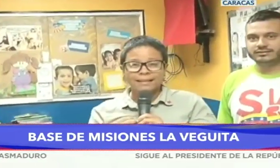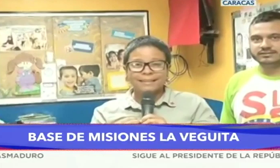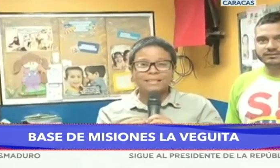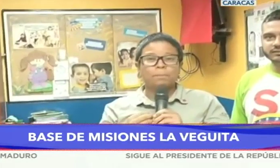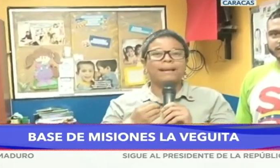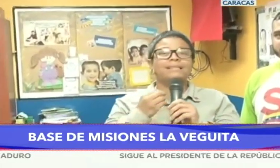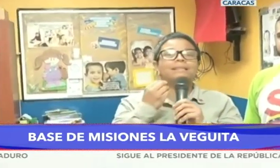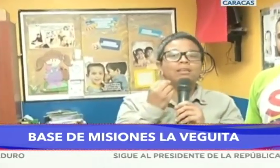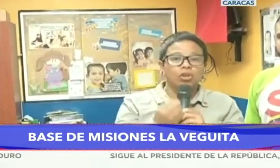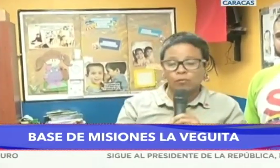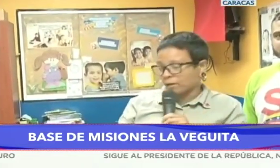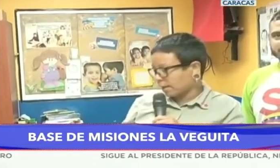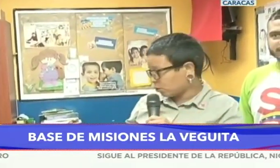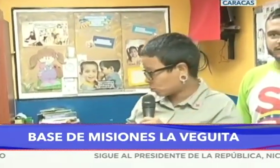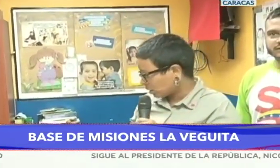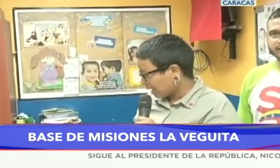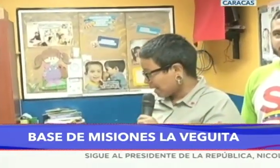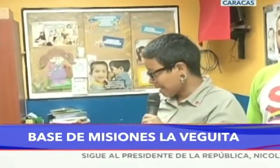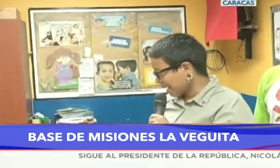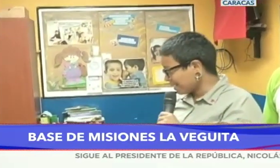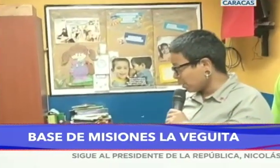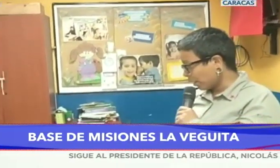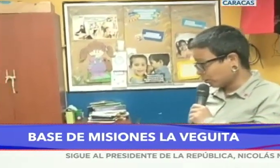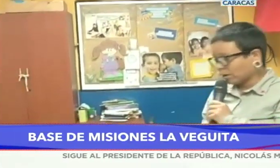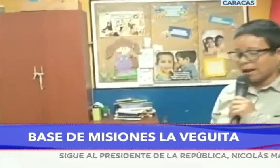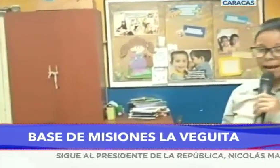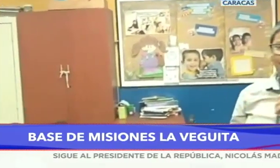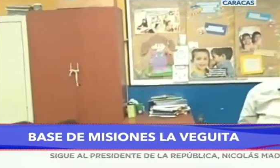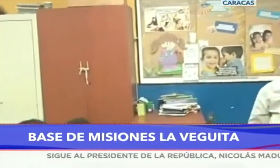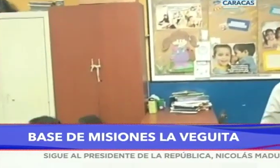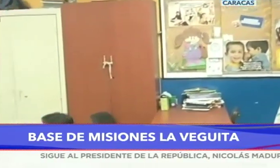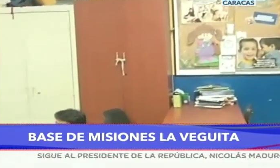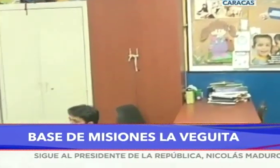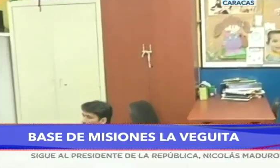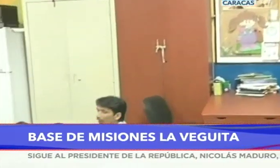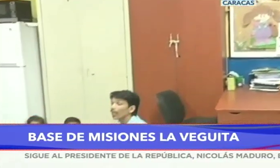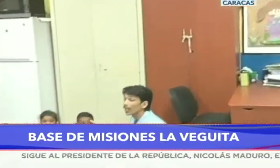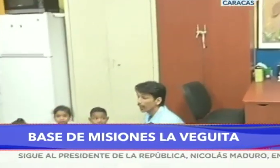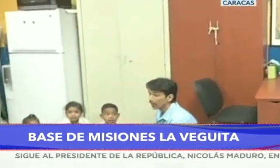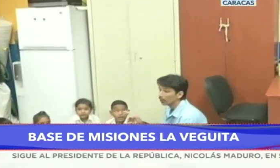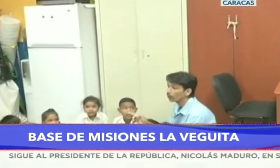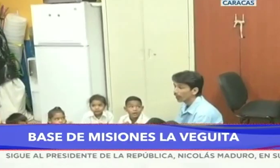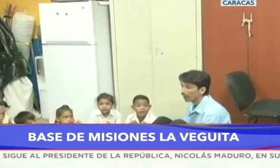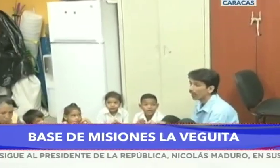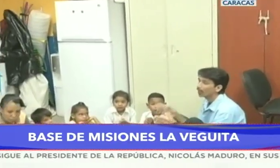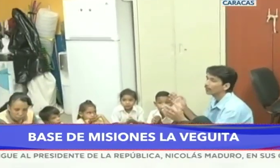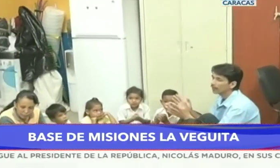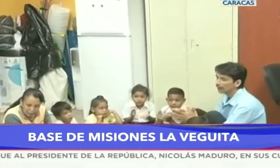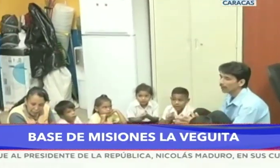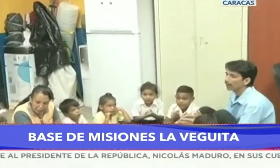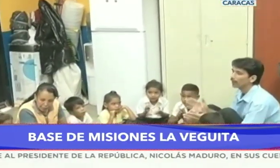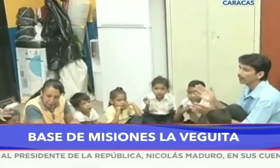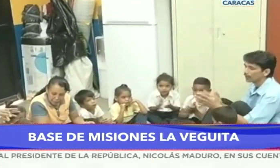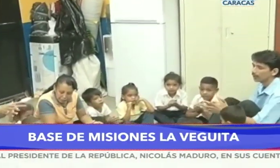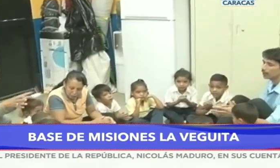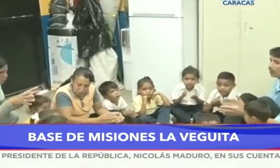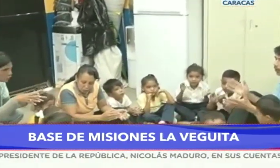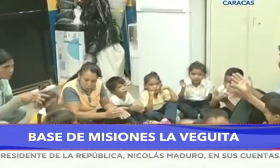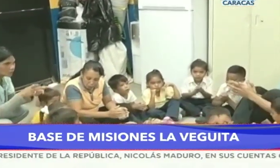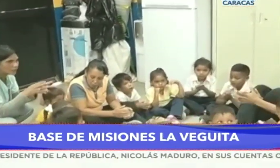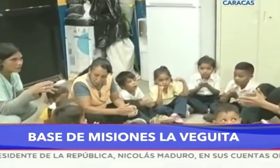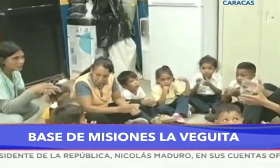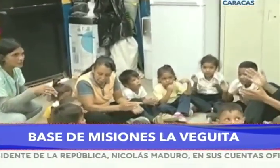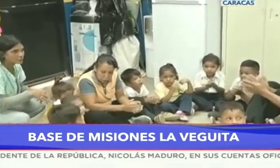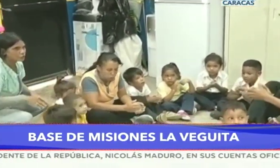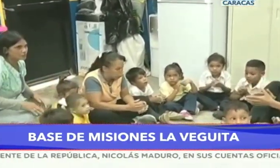de desparasitación de ellos y ellas. Y bueno, aquí están los que aún no han sido venido a